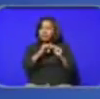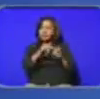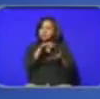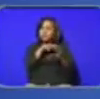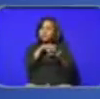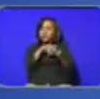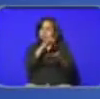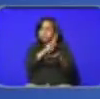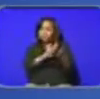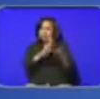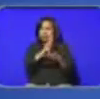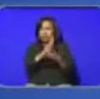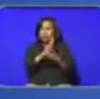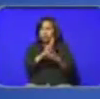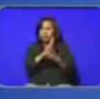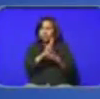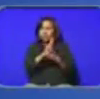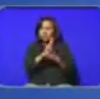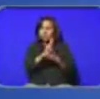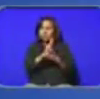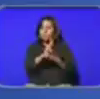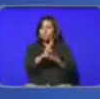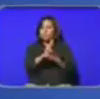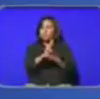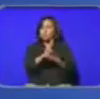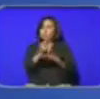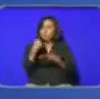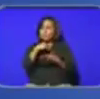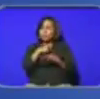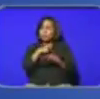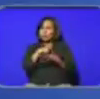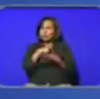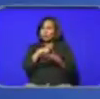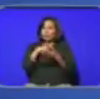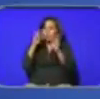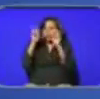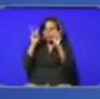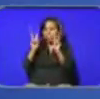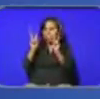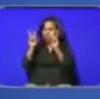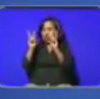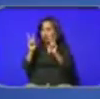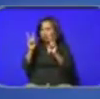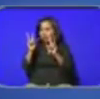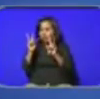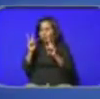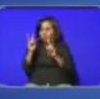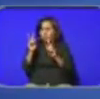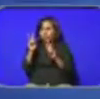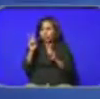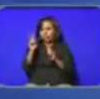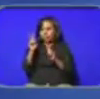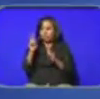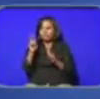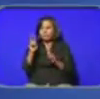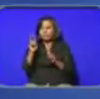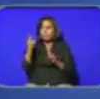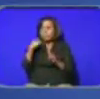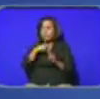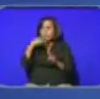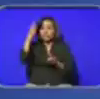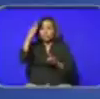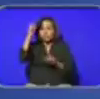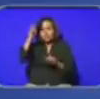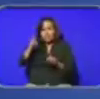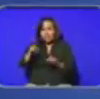laboral. Se ha insistido mucho en todos estos estudios que no solamente se necesita a una persona formada técnicamente,